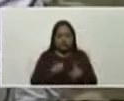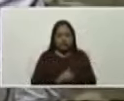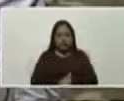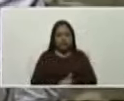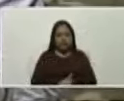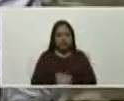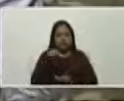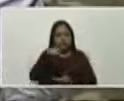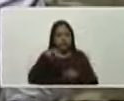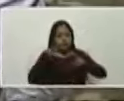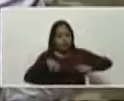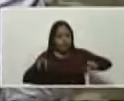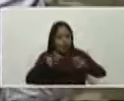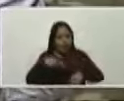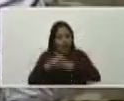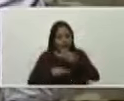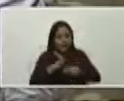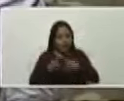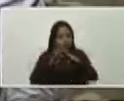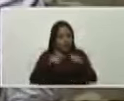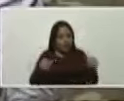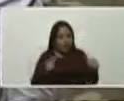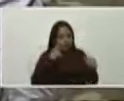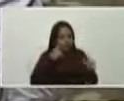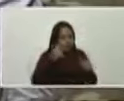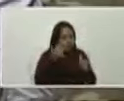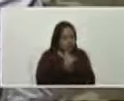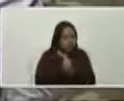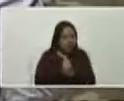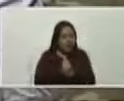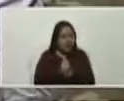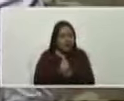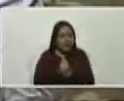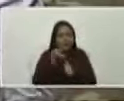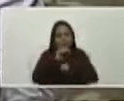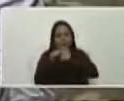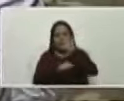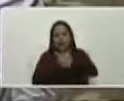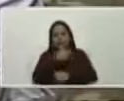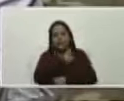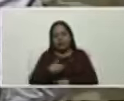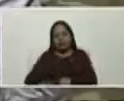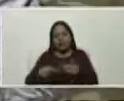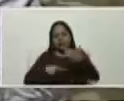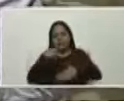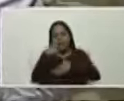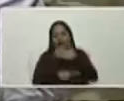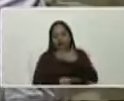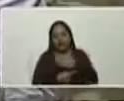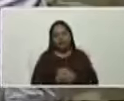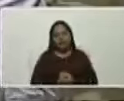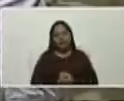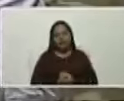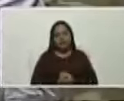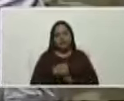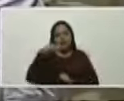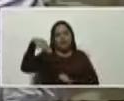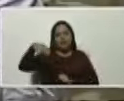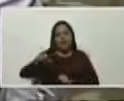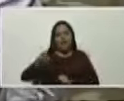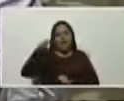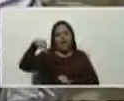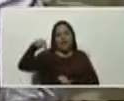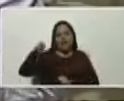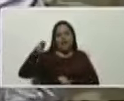estudios que se están haciendo. El vicepresidente de planificación Ricardo Menéndez, el ministro